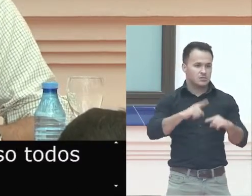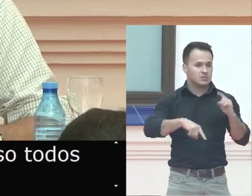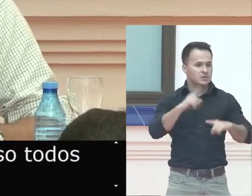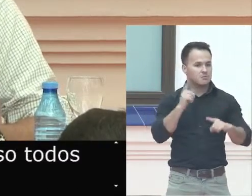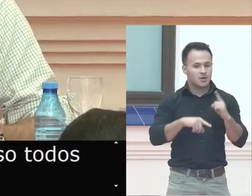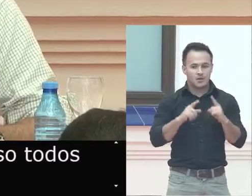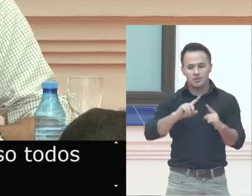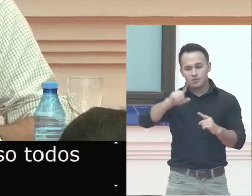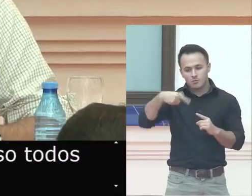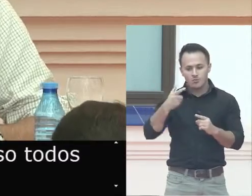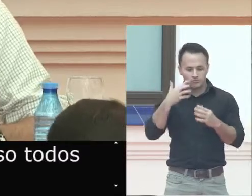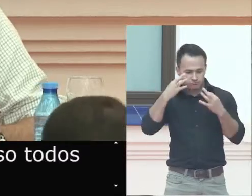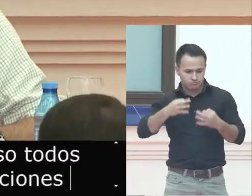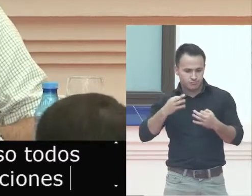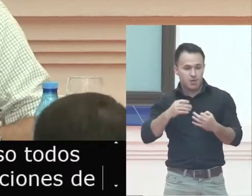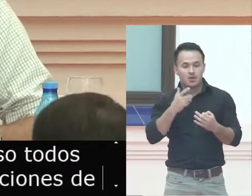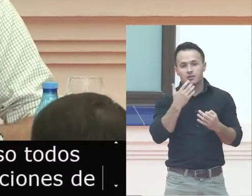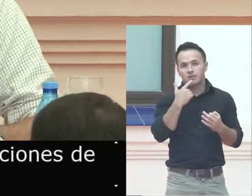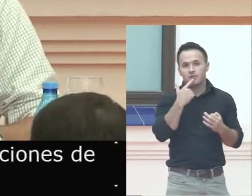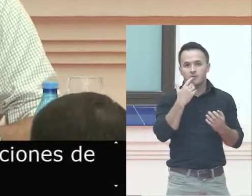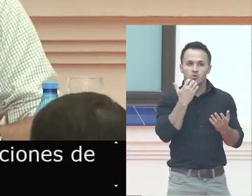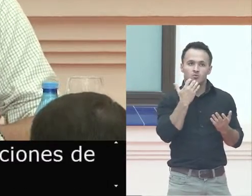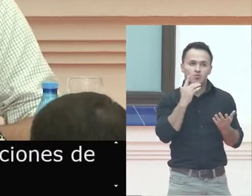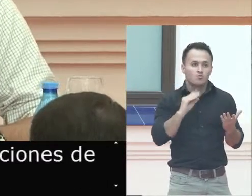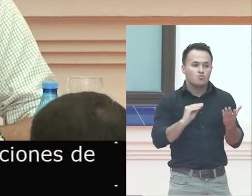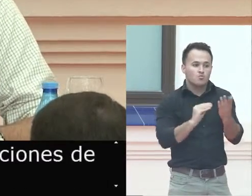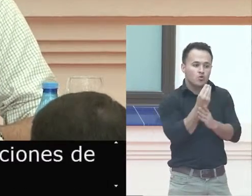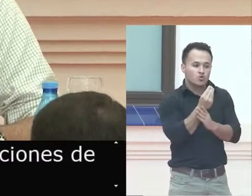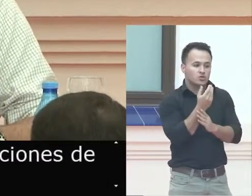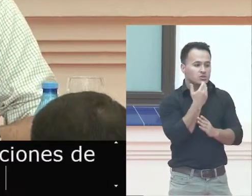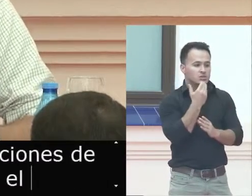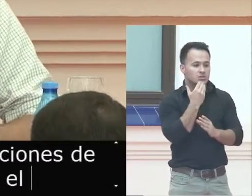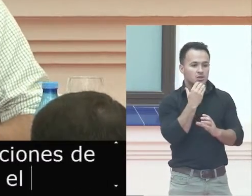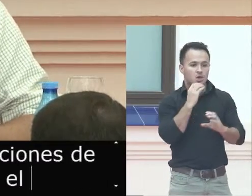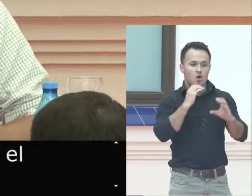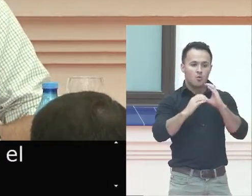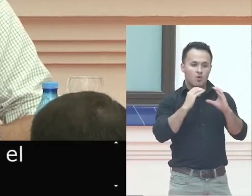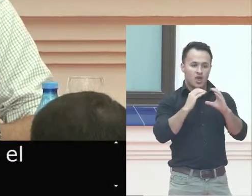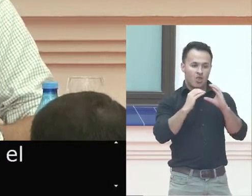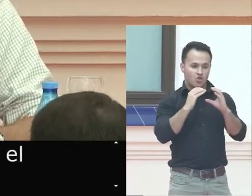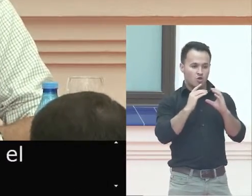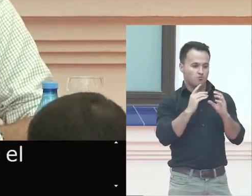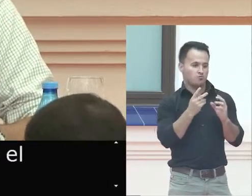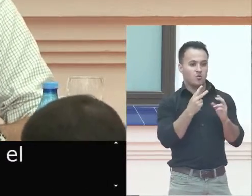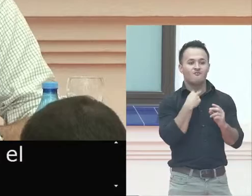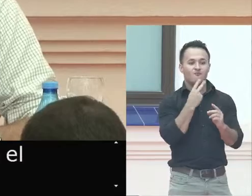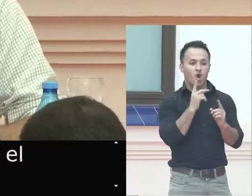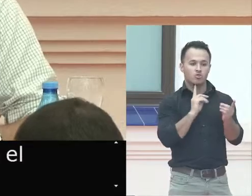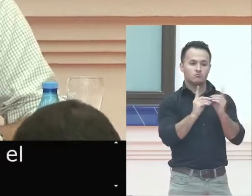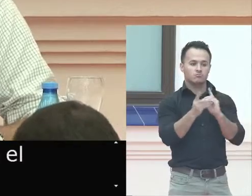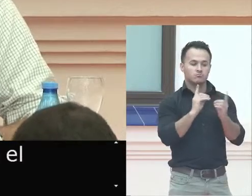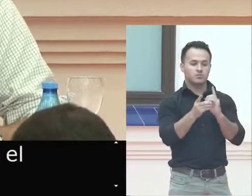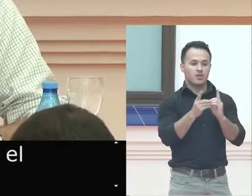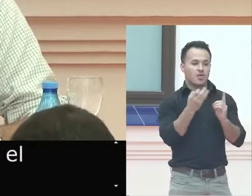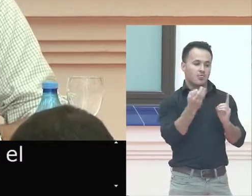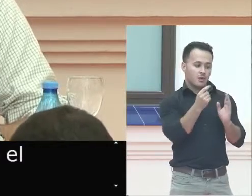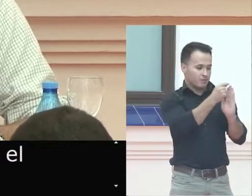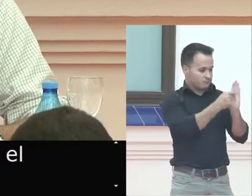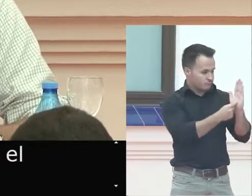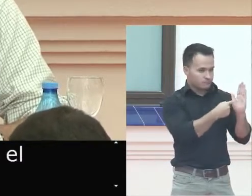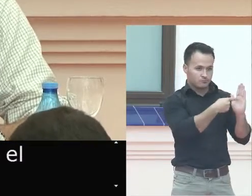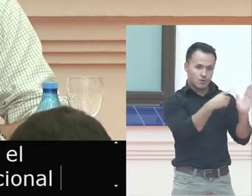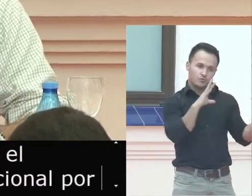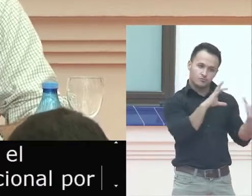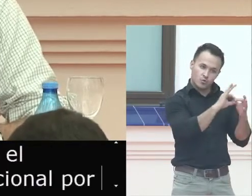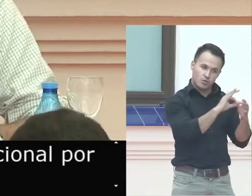algunos dicen, cuando el producto ofrece comunicación bidireccional por voz, entonces tiene que hacer esto. Y cuando es capaz